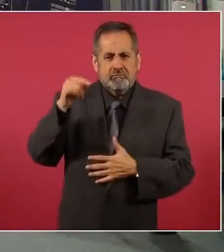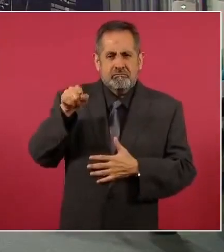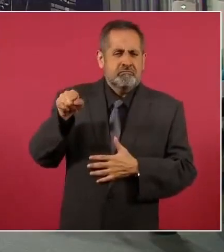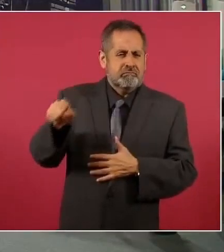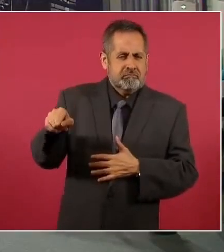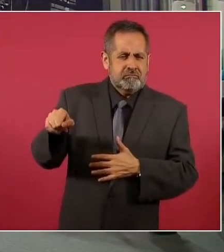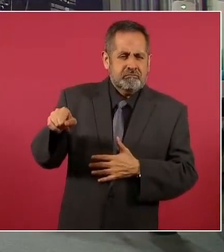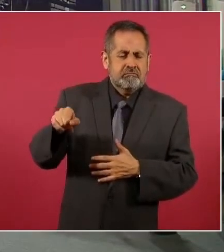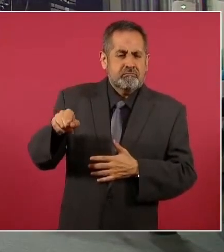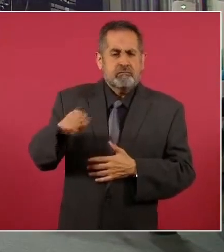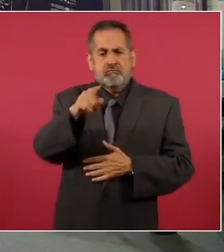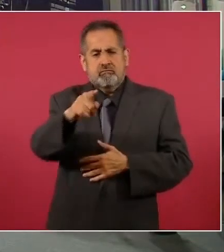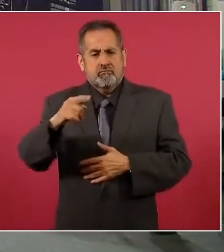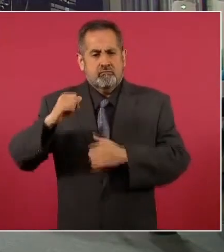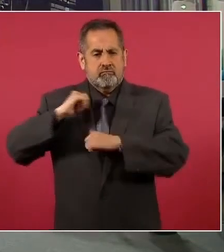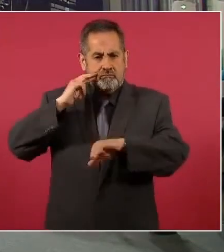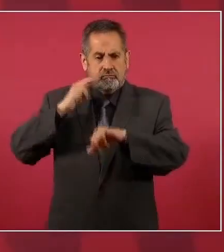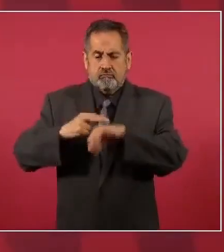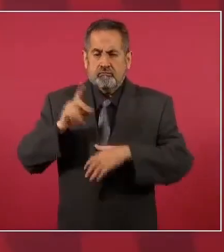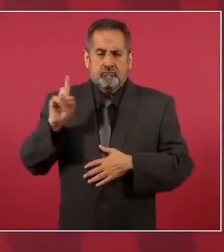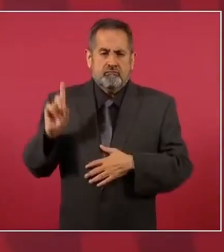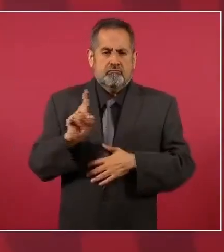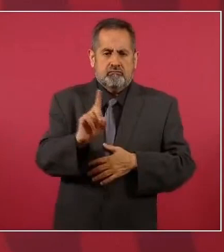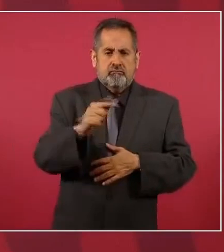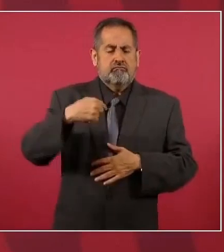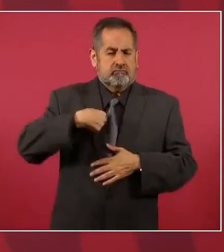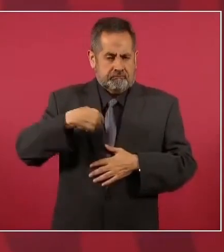gobernador? ¿La encabezaría usted? La voy a encabezar.